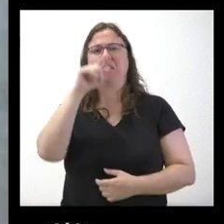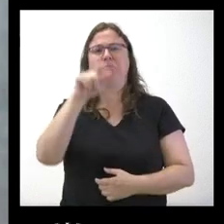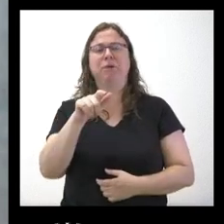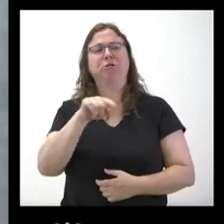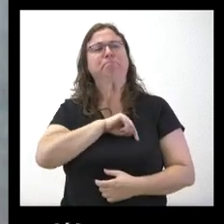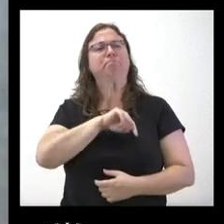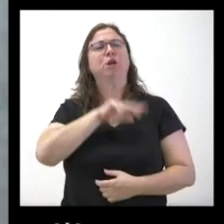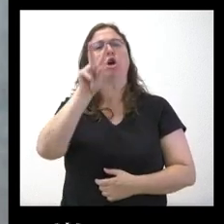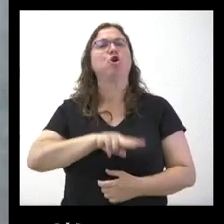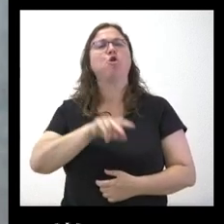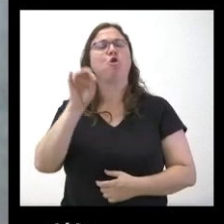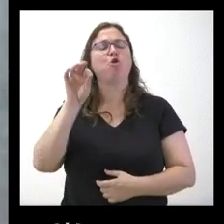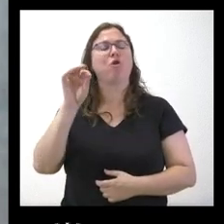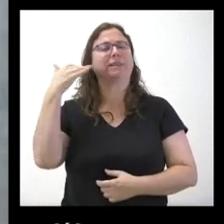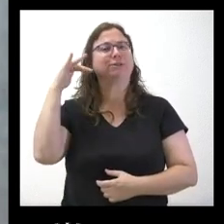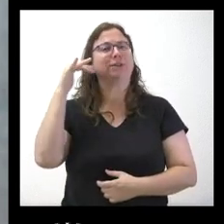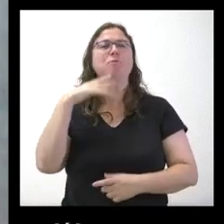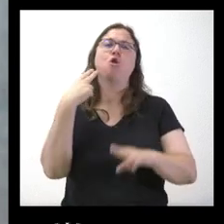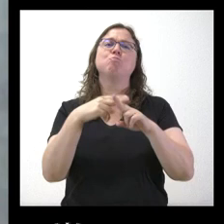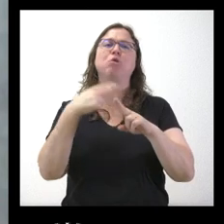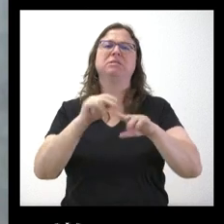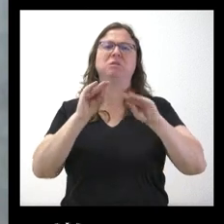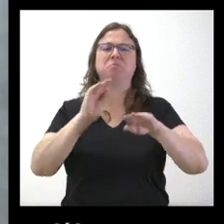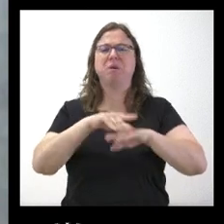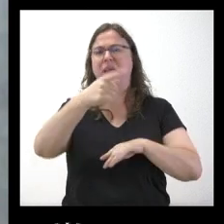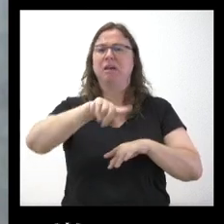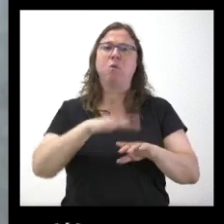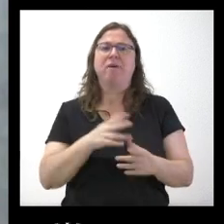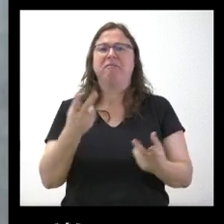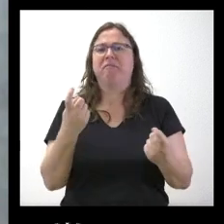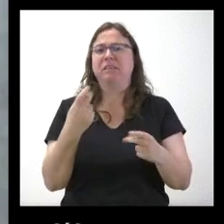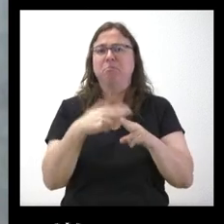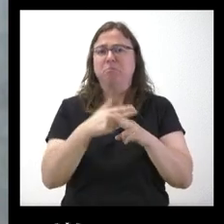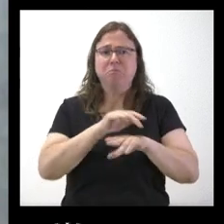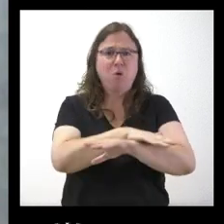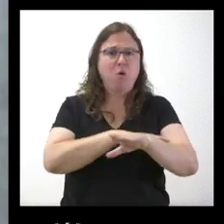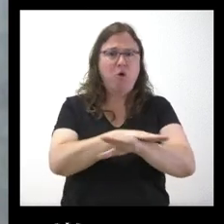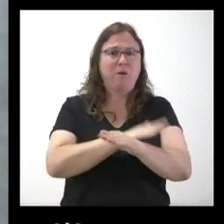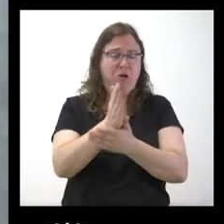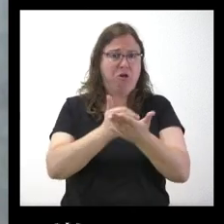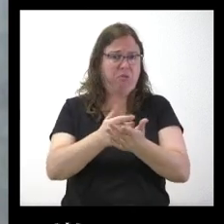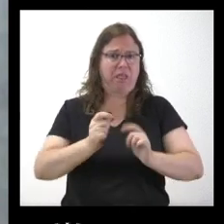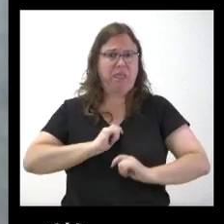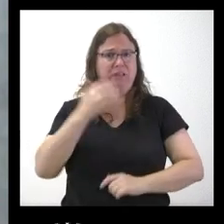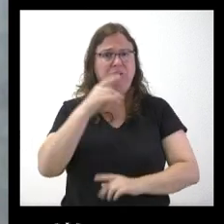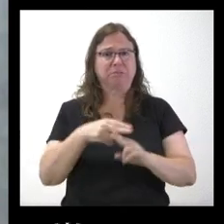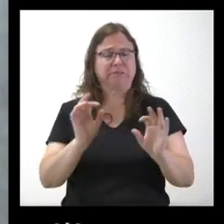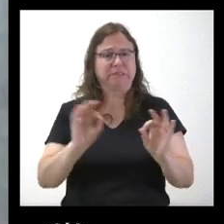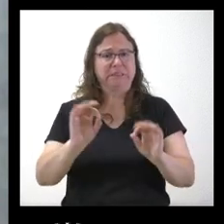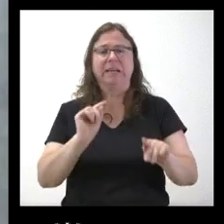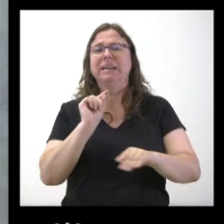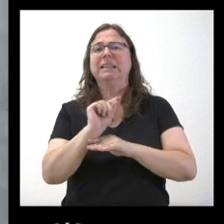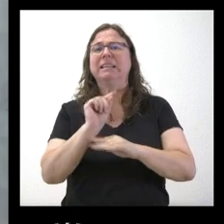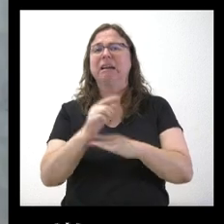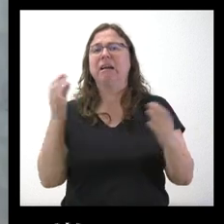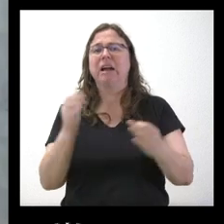sentimiento a las políticas o a más bien lo que para él es una ausencia de políticas del gobierno regional y criticó la